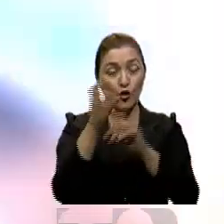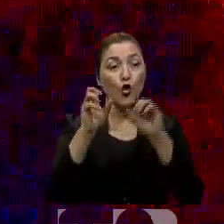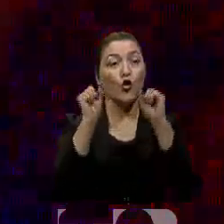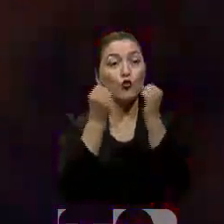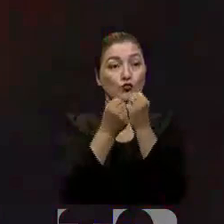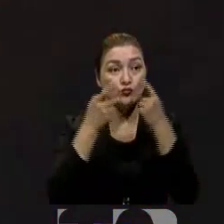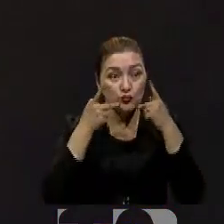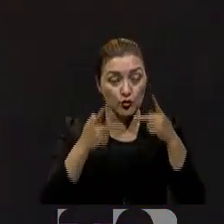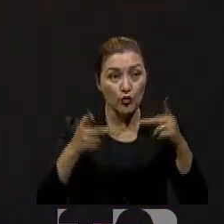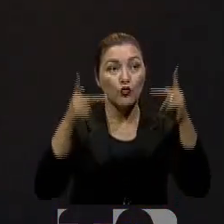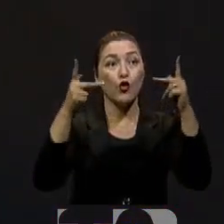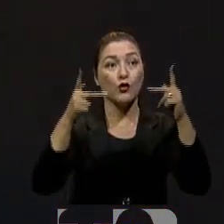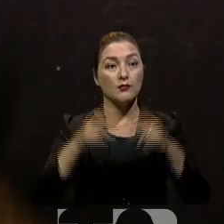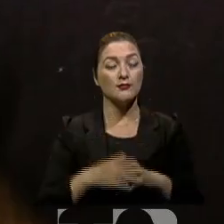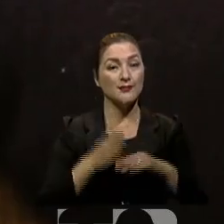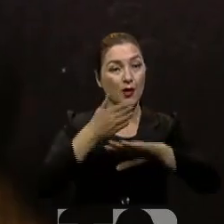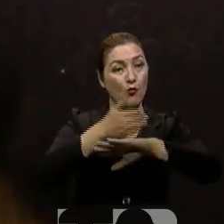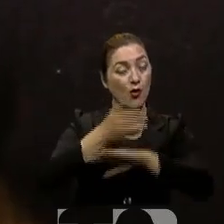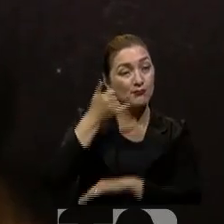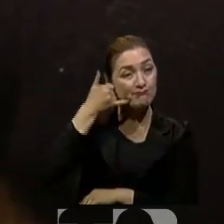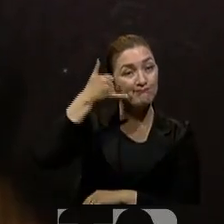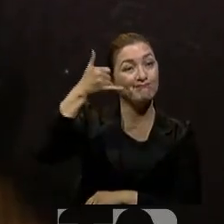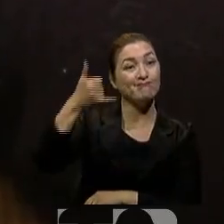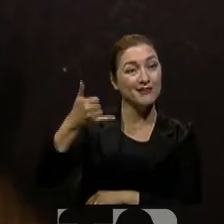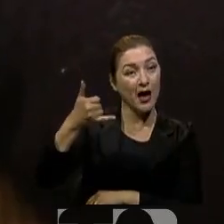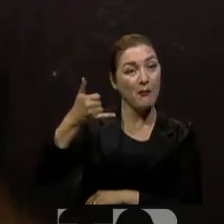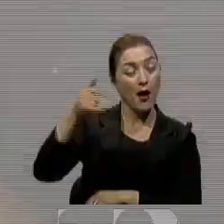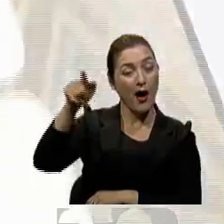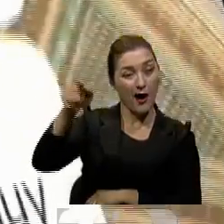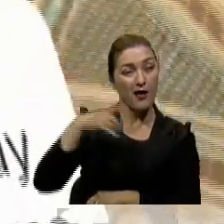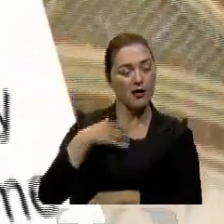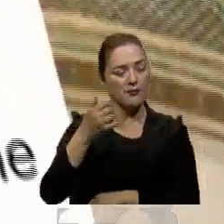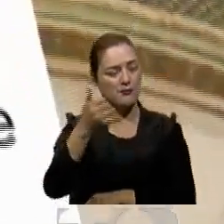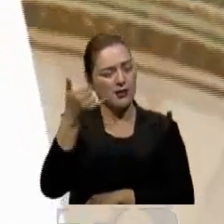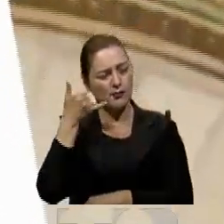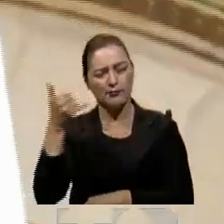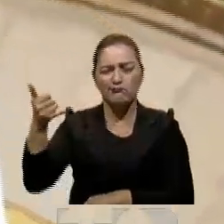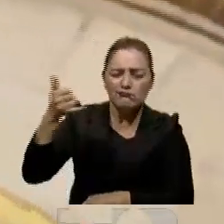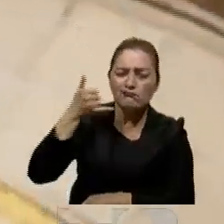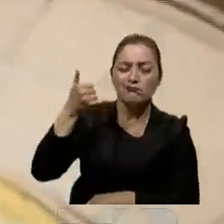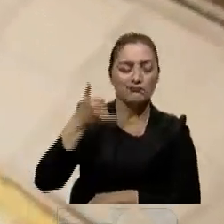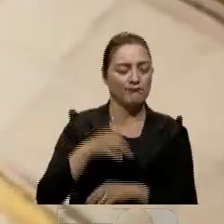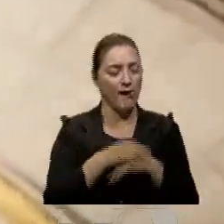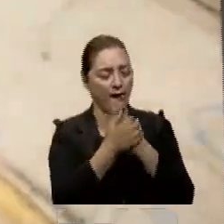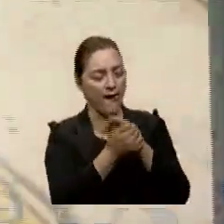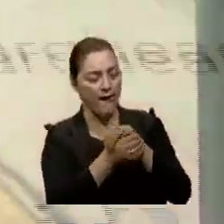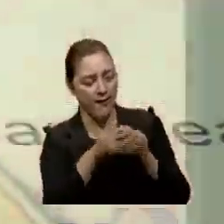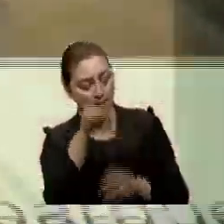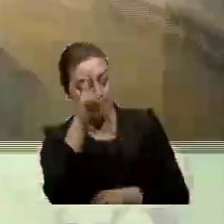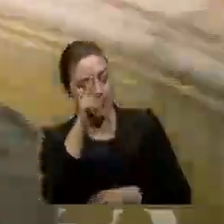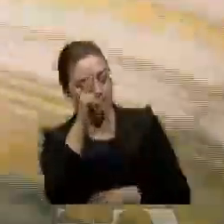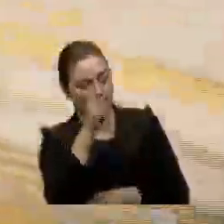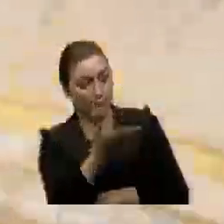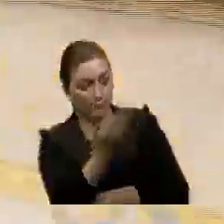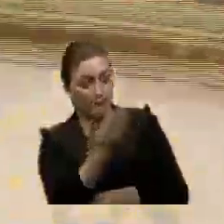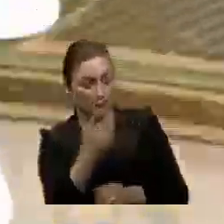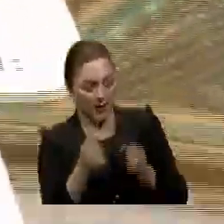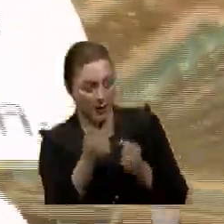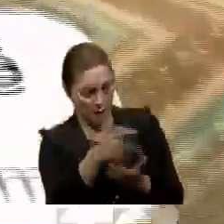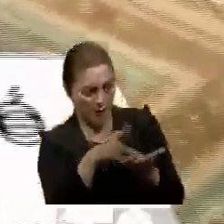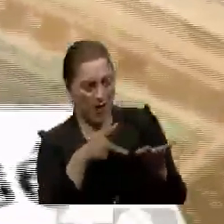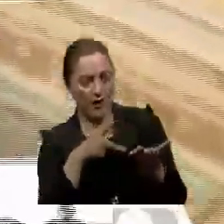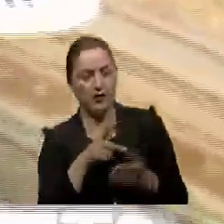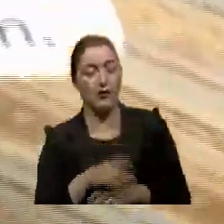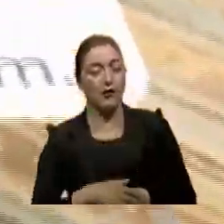sociales, empezaron las extorsiones. Las llamadas y los mensajes de personas que querían aprovecharse del caso no dejaron de